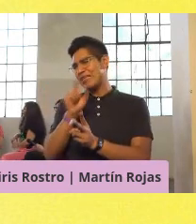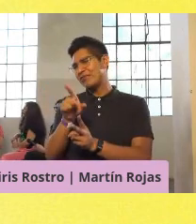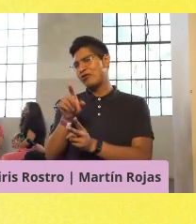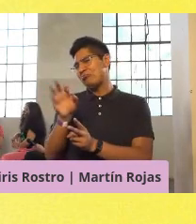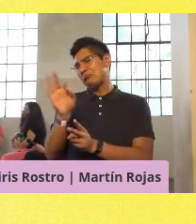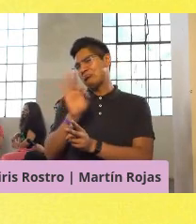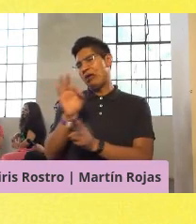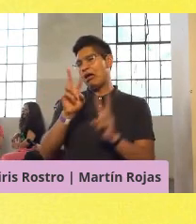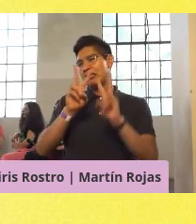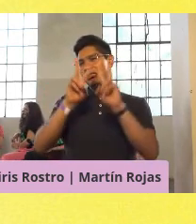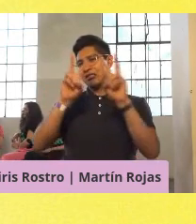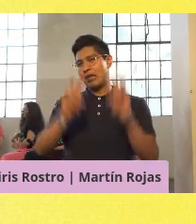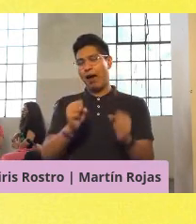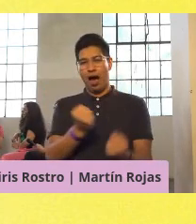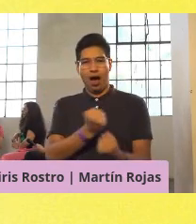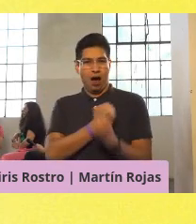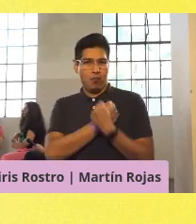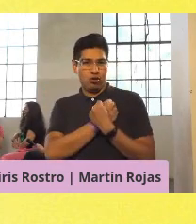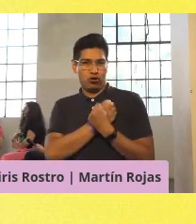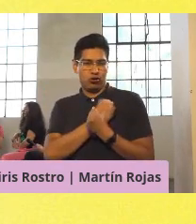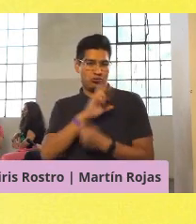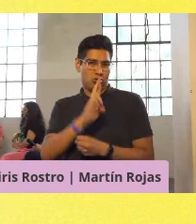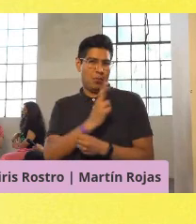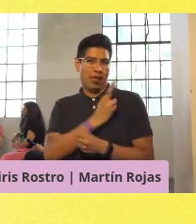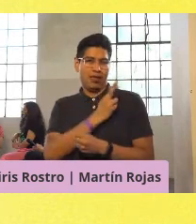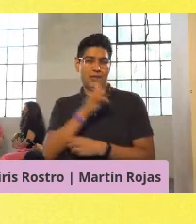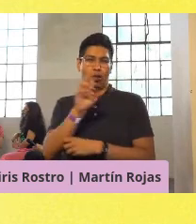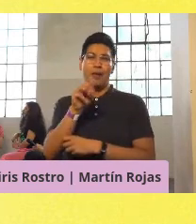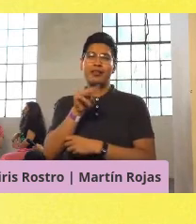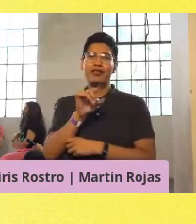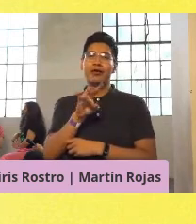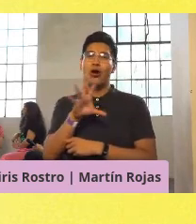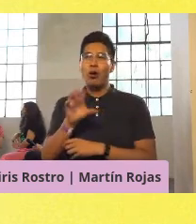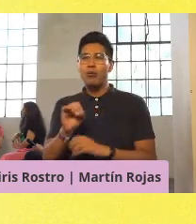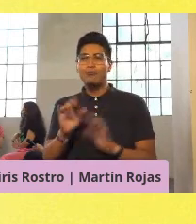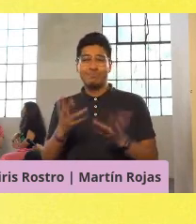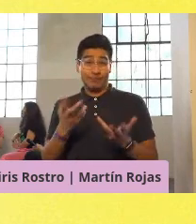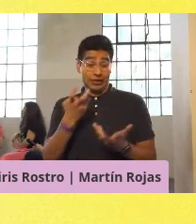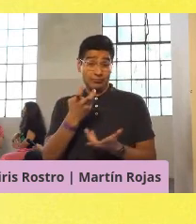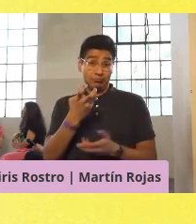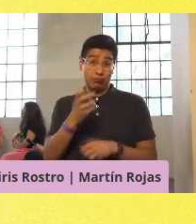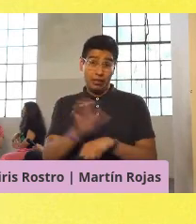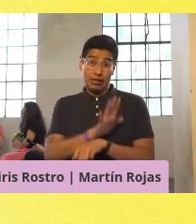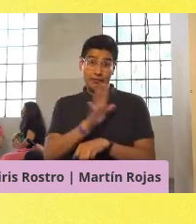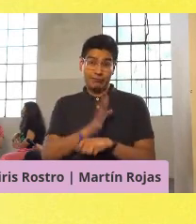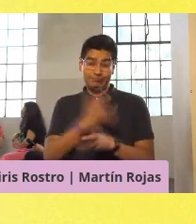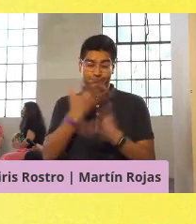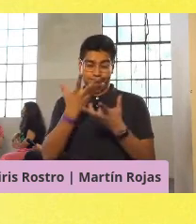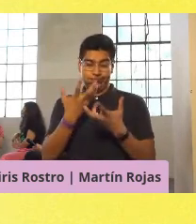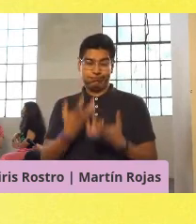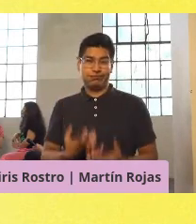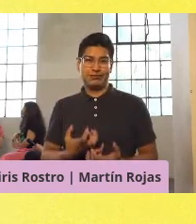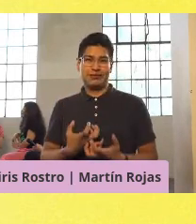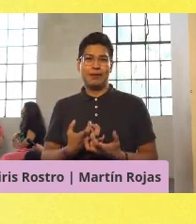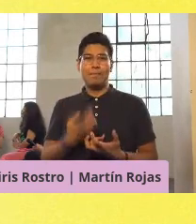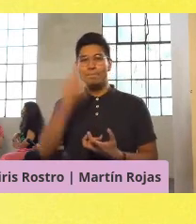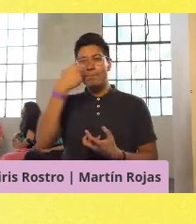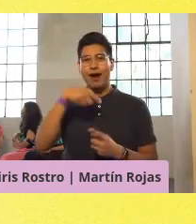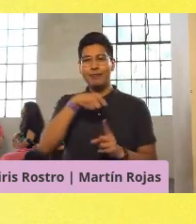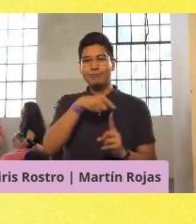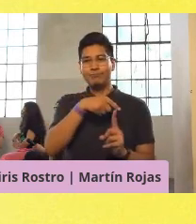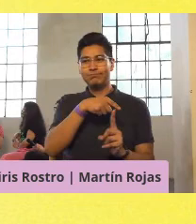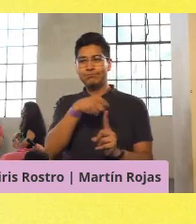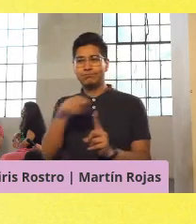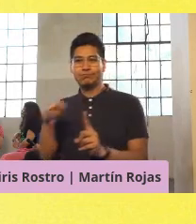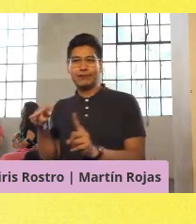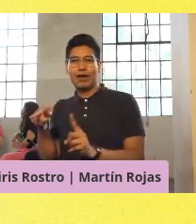nos jala mucho energía y mucho tiempo a todas, creo. ¿Cómo lo mueves hacia, quiero vincularme